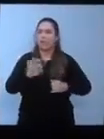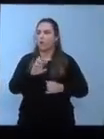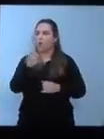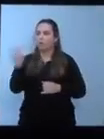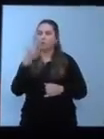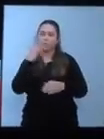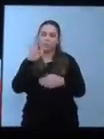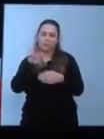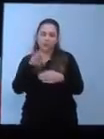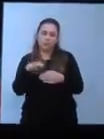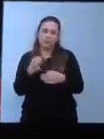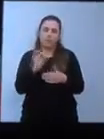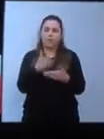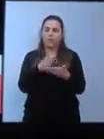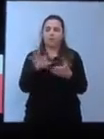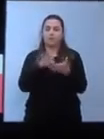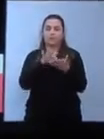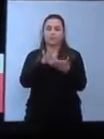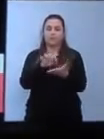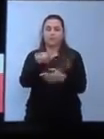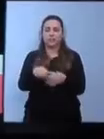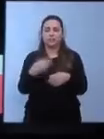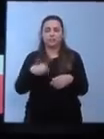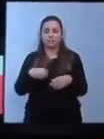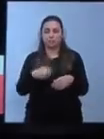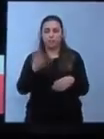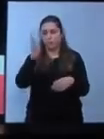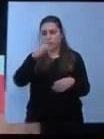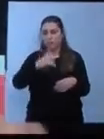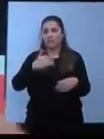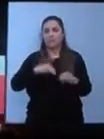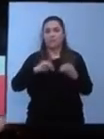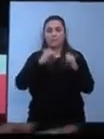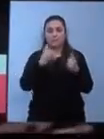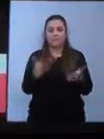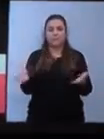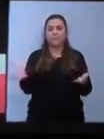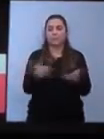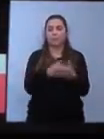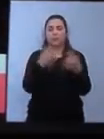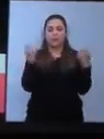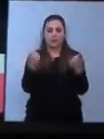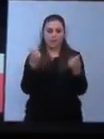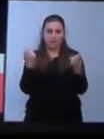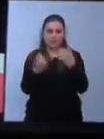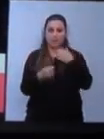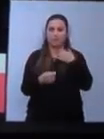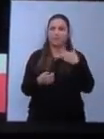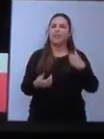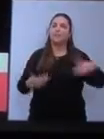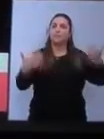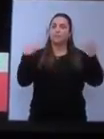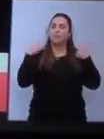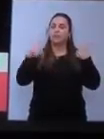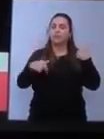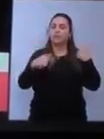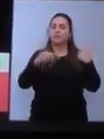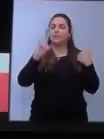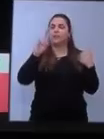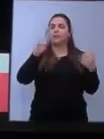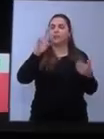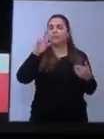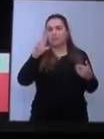la cafetería o el resto de servicios de esta estación de esquí de la Covatilla se han puesto en marcha en todo lo que va de campaña. El responsable lo tenemos aquí, Javier Maello. Muy